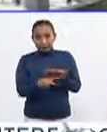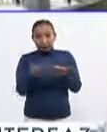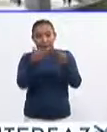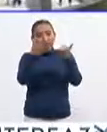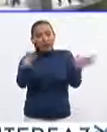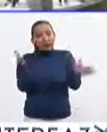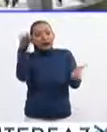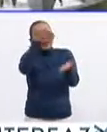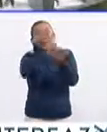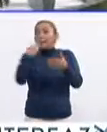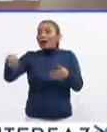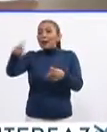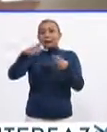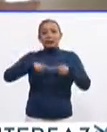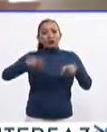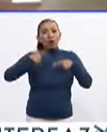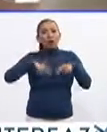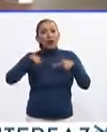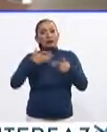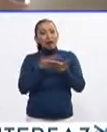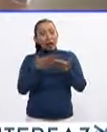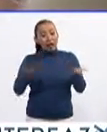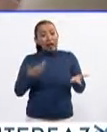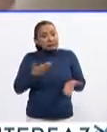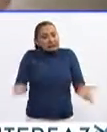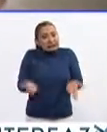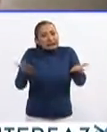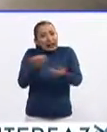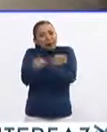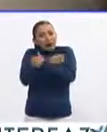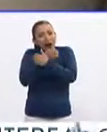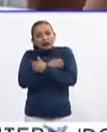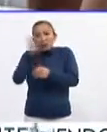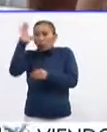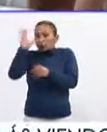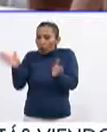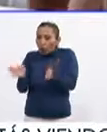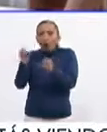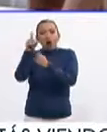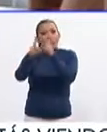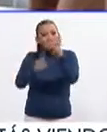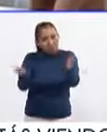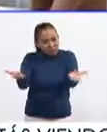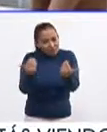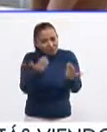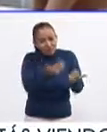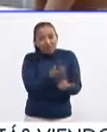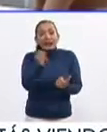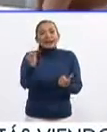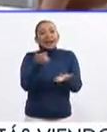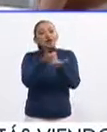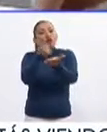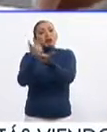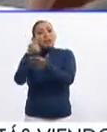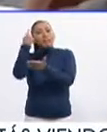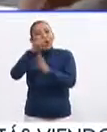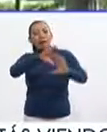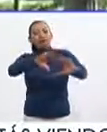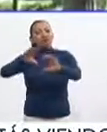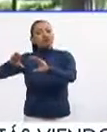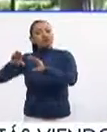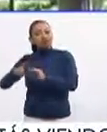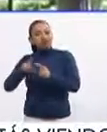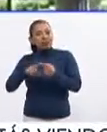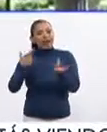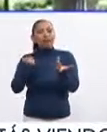abre sus puertas para que las personas se conviertan en promotores educativos, culturales o deportivos y colaboren en la